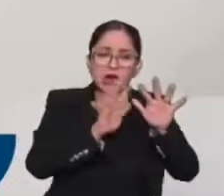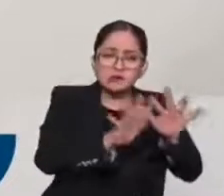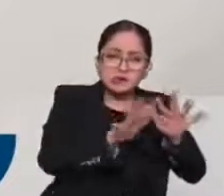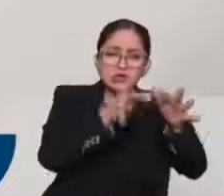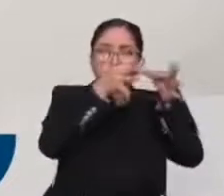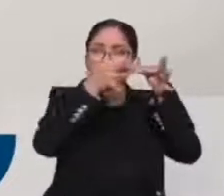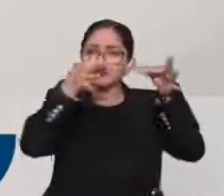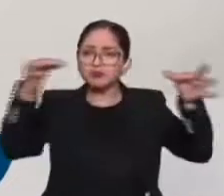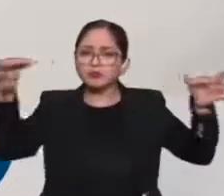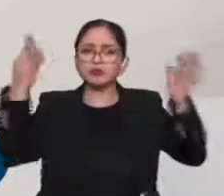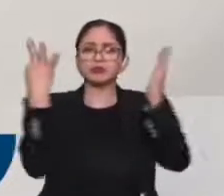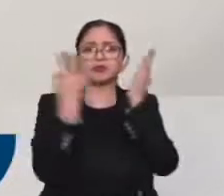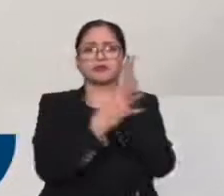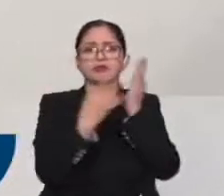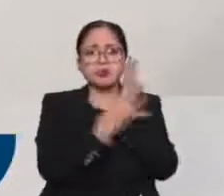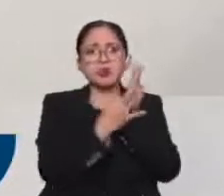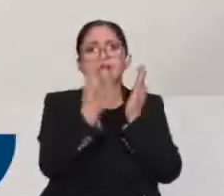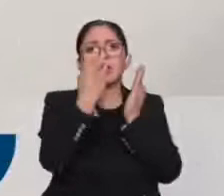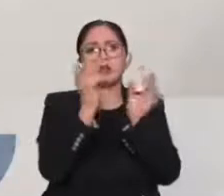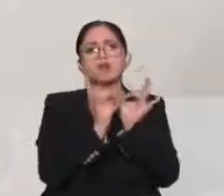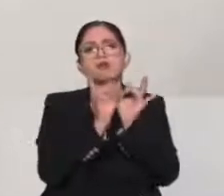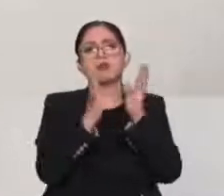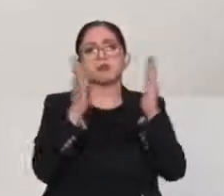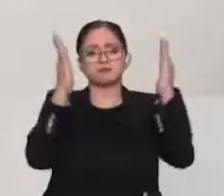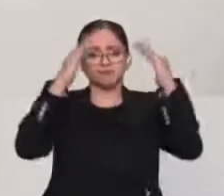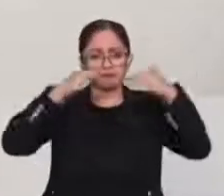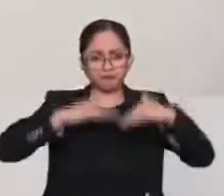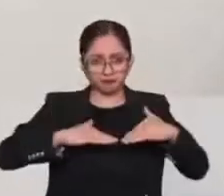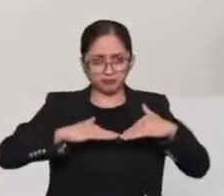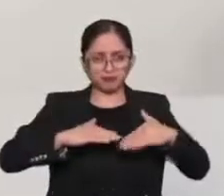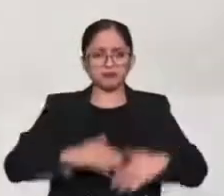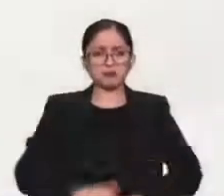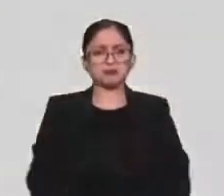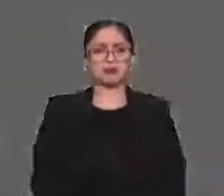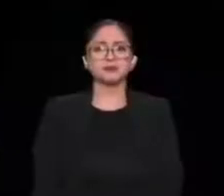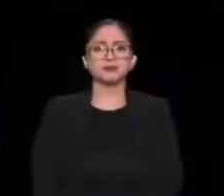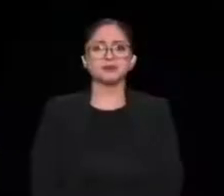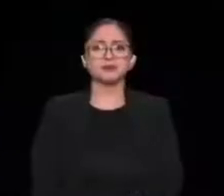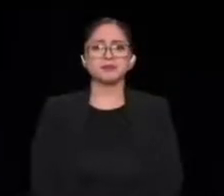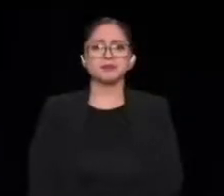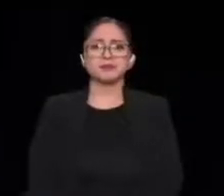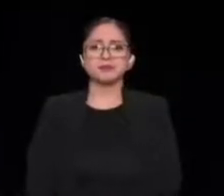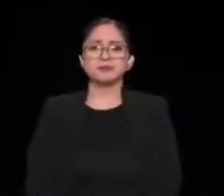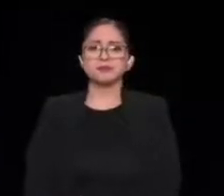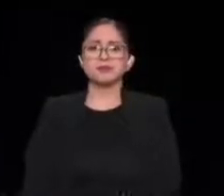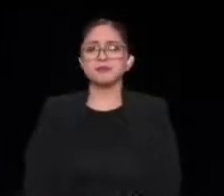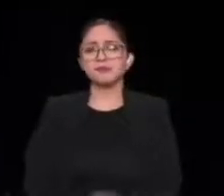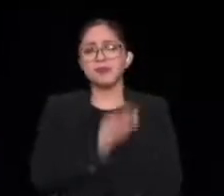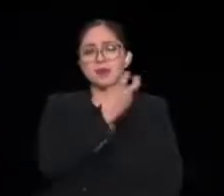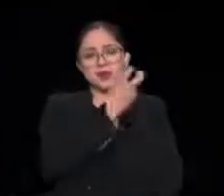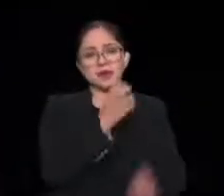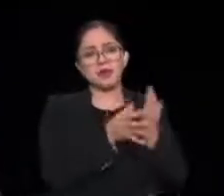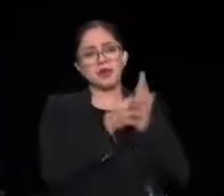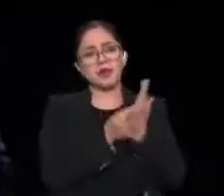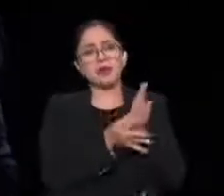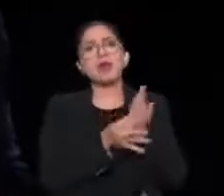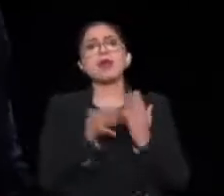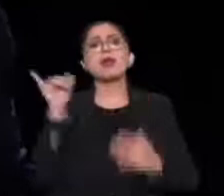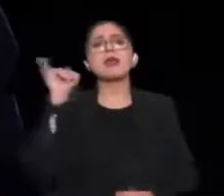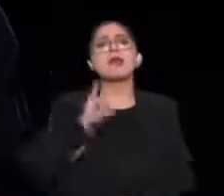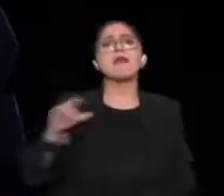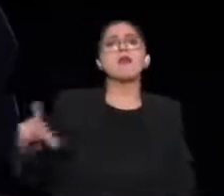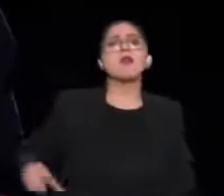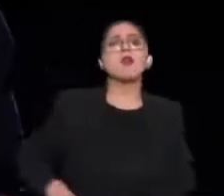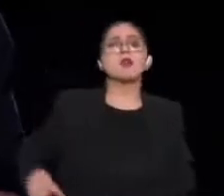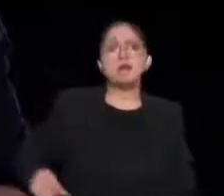la trave que fue la que sufrió el incidente. Bueno, eso es lo que dijo la jefa de gobierno. Y